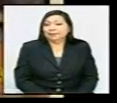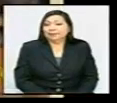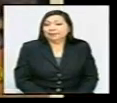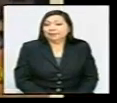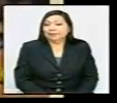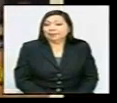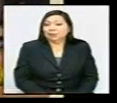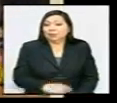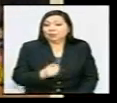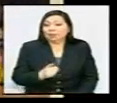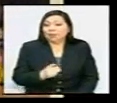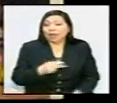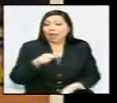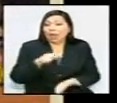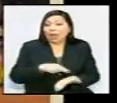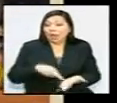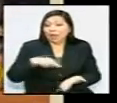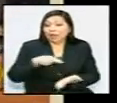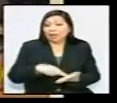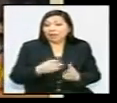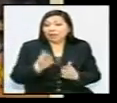El nombre del departamento